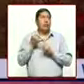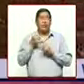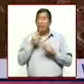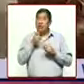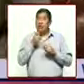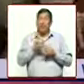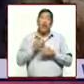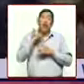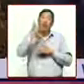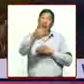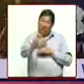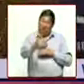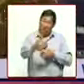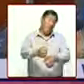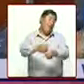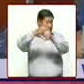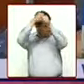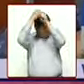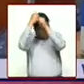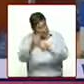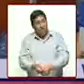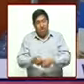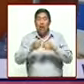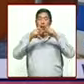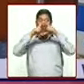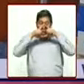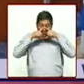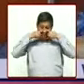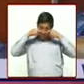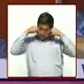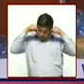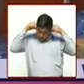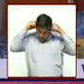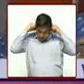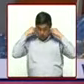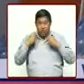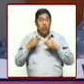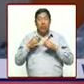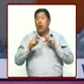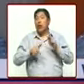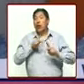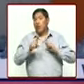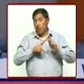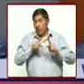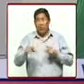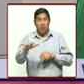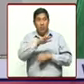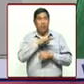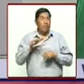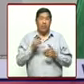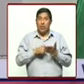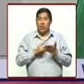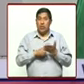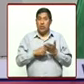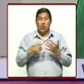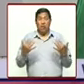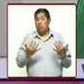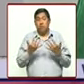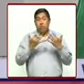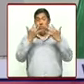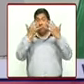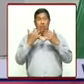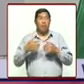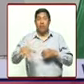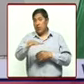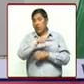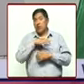mitigando estos incendios, barbijos para la ciudadanía para que pueda cubrirse de esa humareda que es dañina